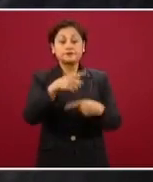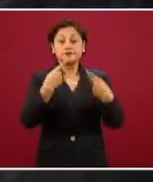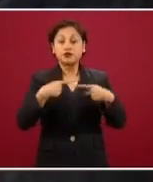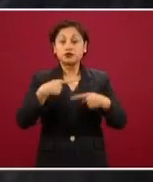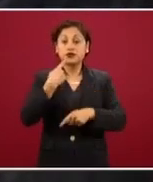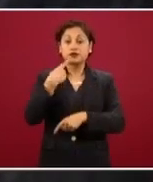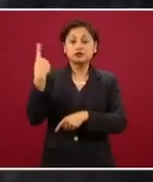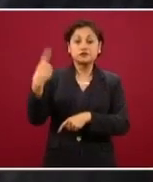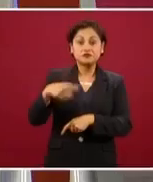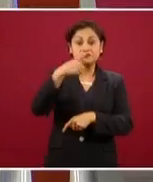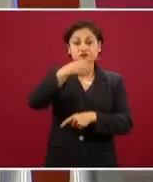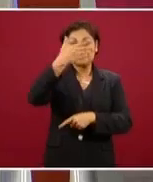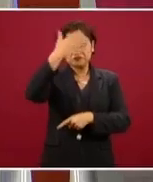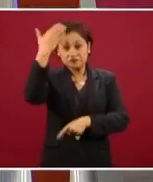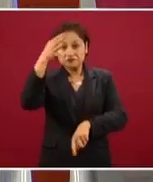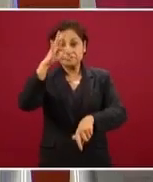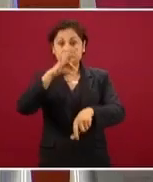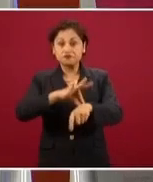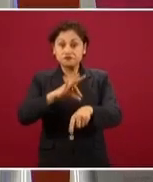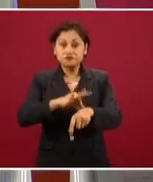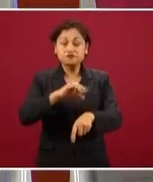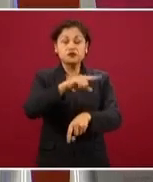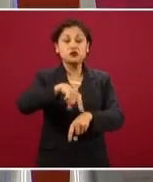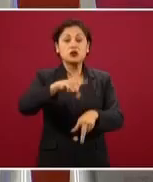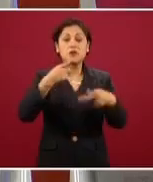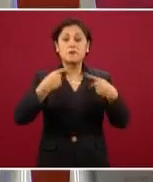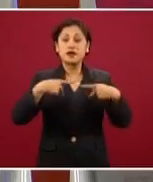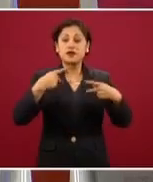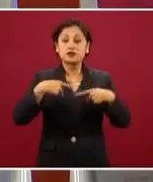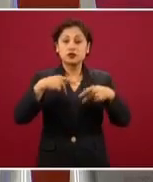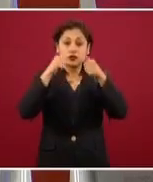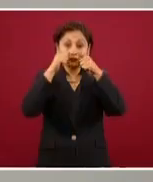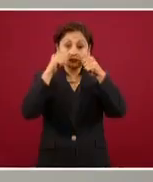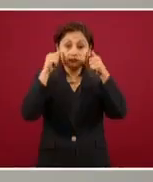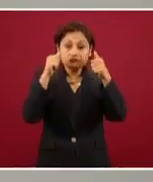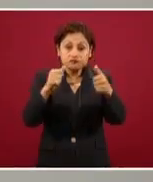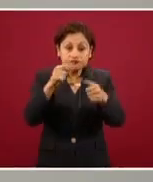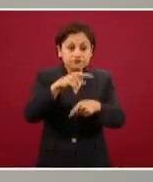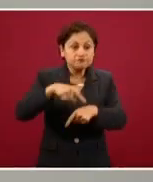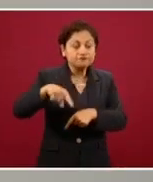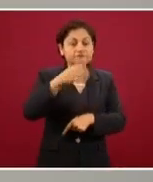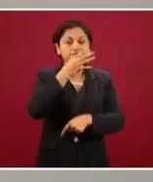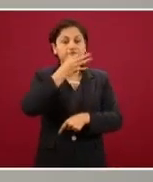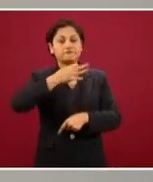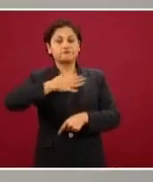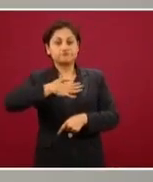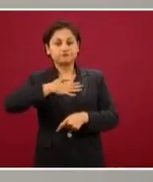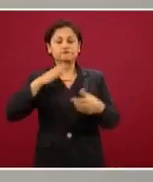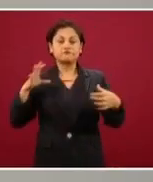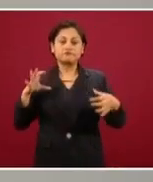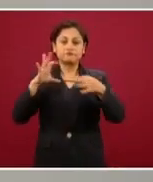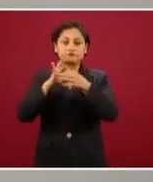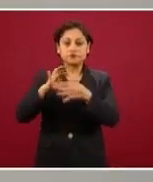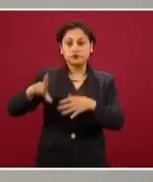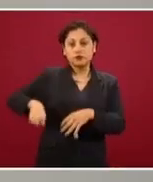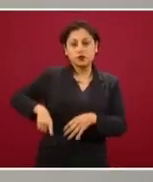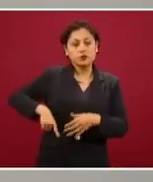ciudadanía responsable y comprometida que hace una buena alianza con el gobierno y denuncia los actos